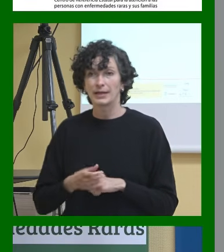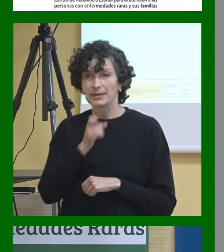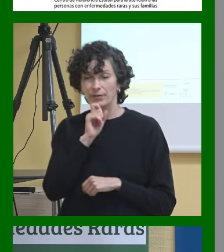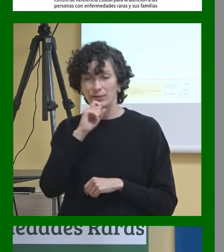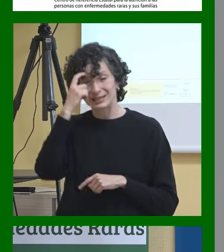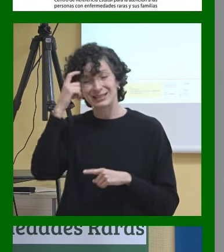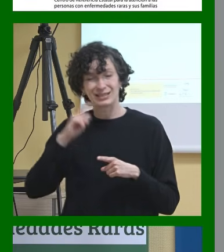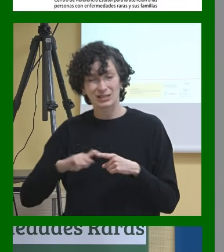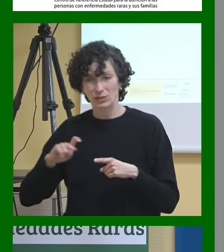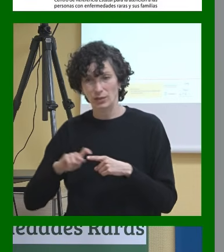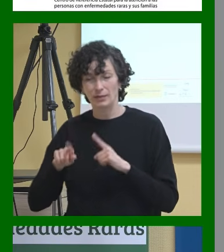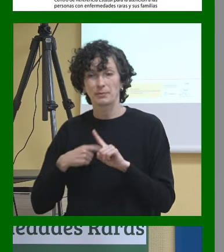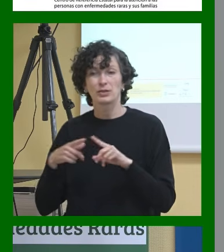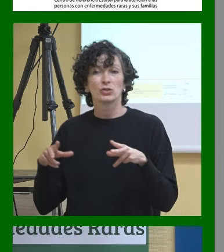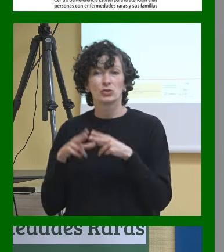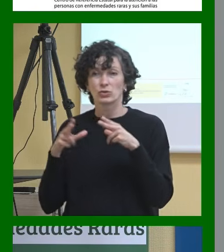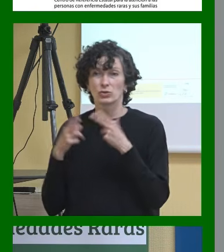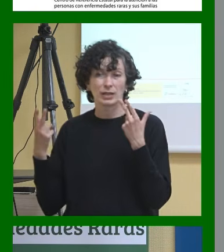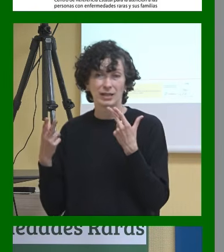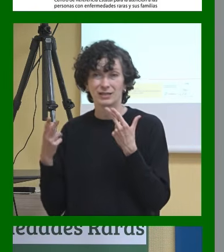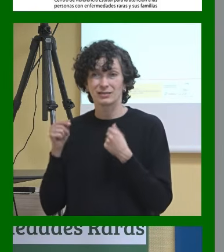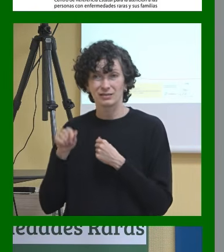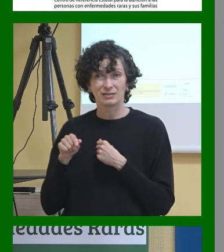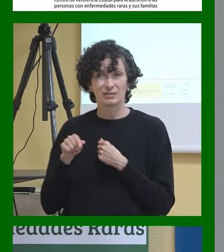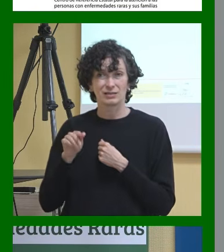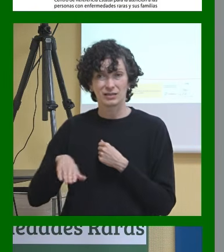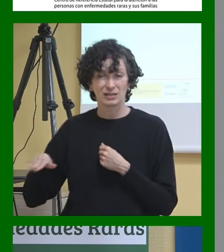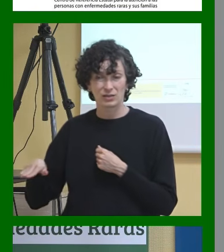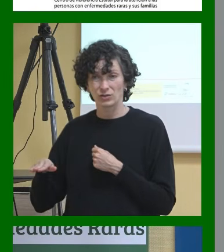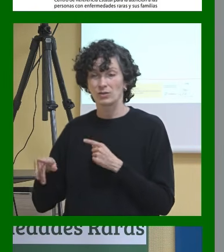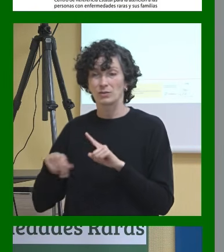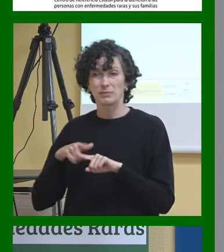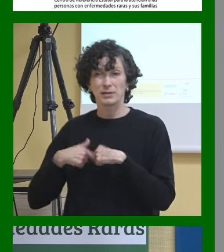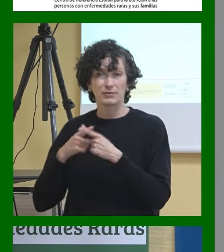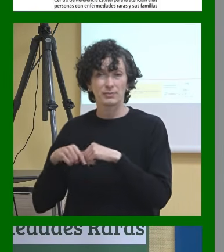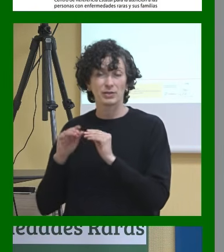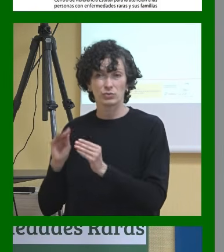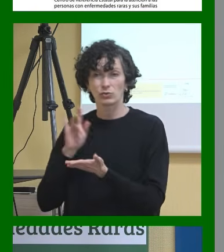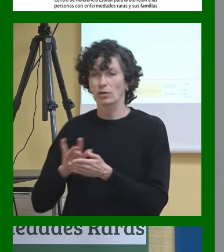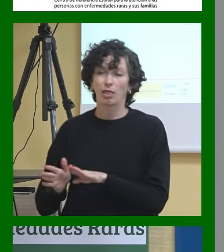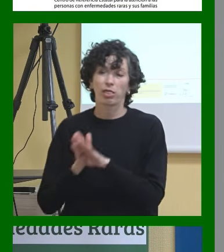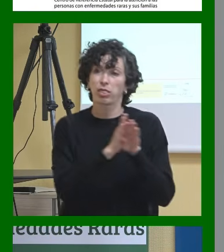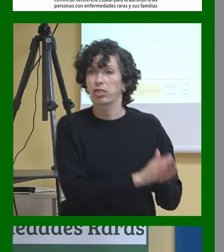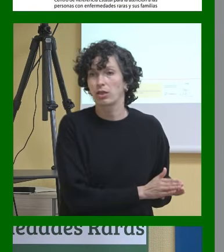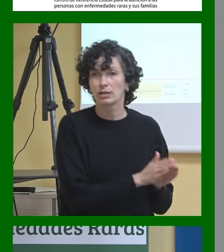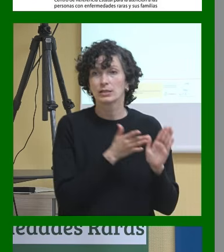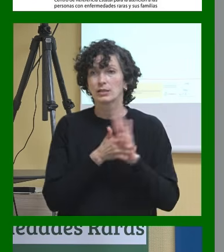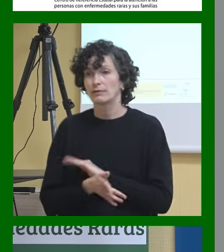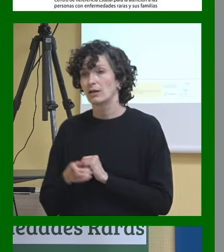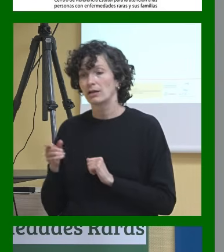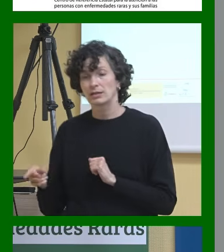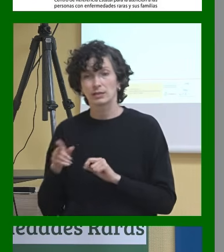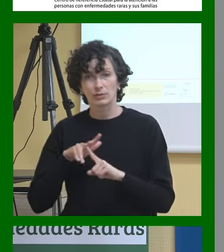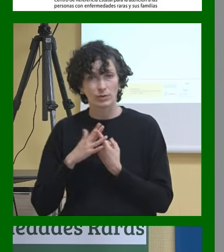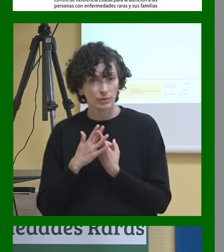dificultades psicológicas y sociales que experimentan estos niños y sus familias, y que por lo tanto es una situación que